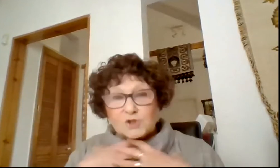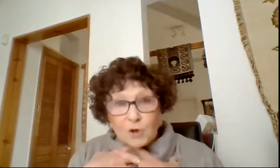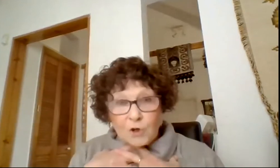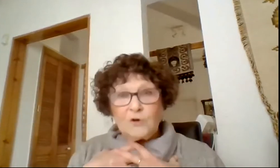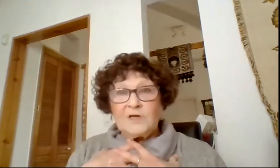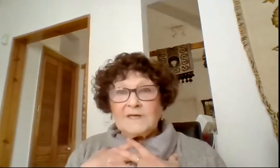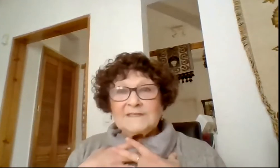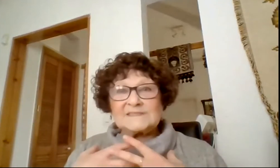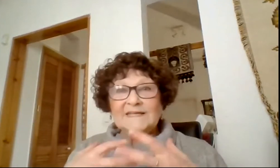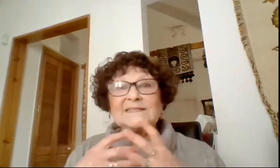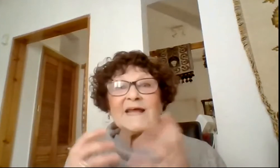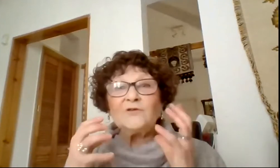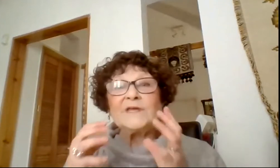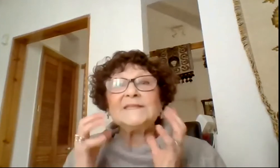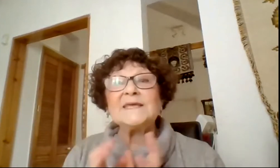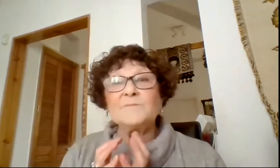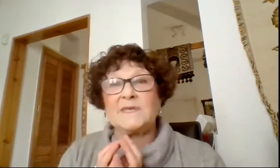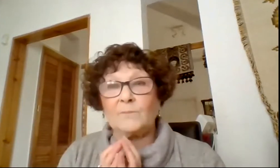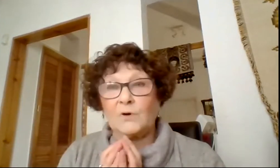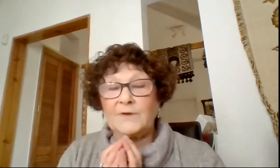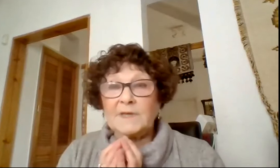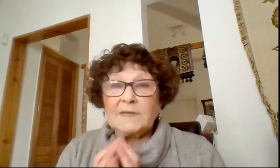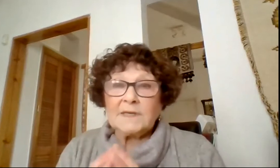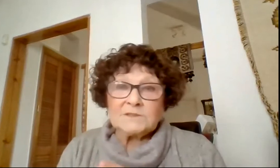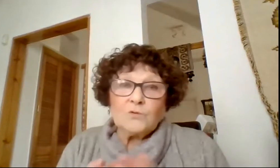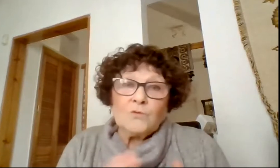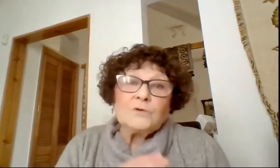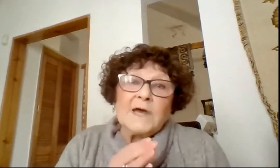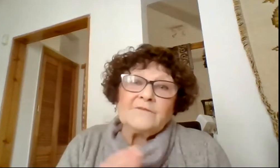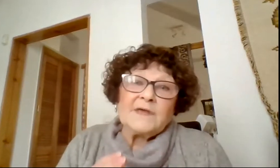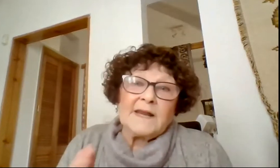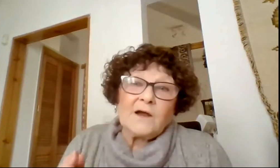estar solo centrado en ti mismo, que es